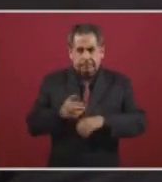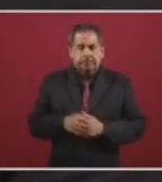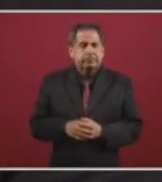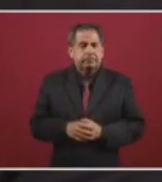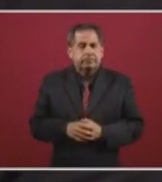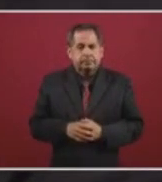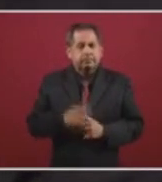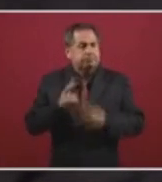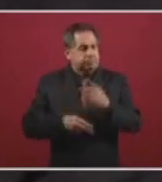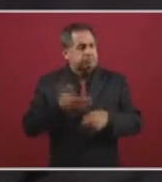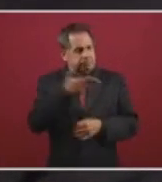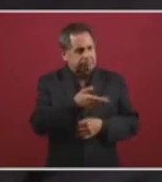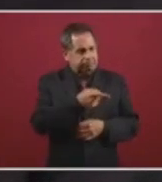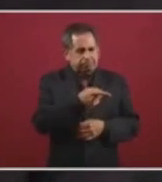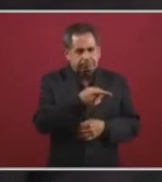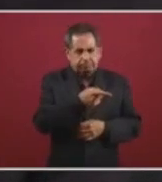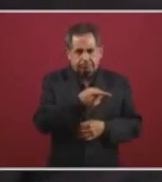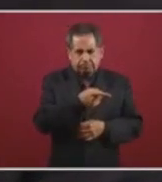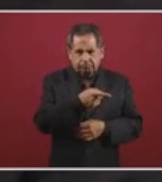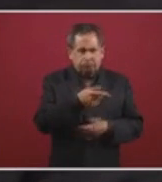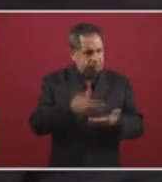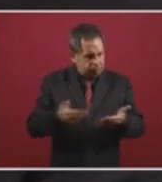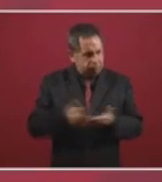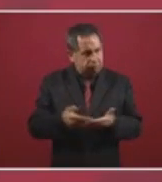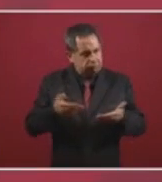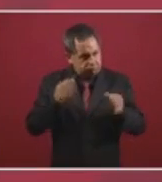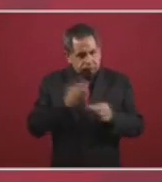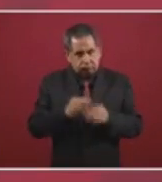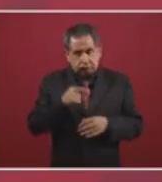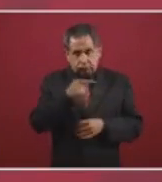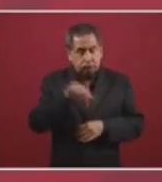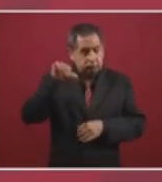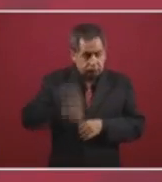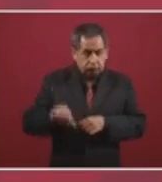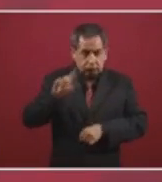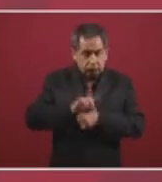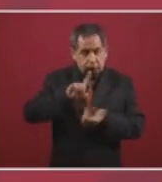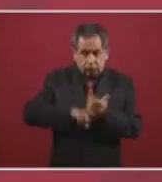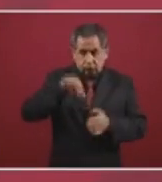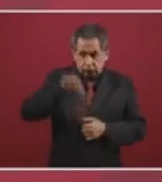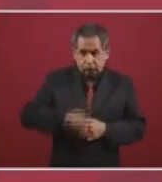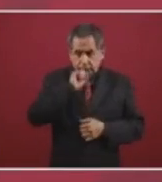a pedirle que desde ahora, que hoy mismo,